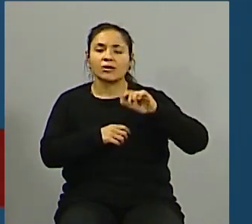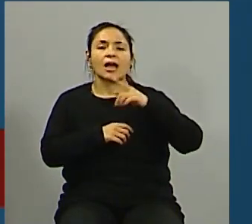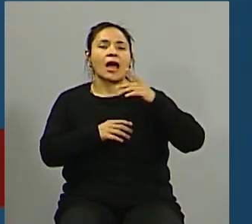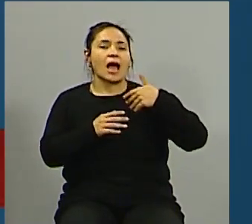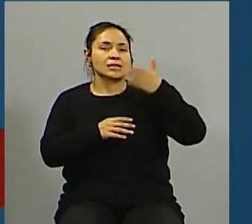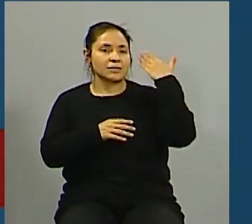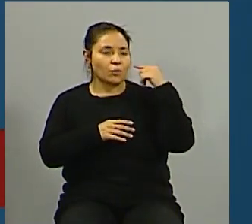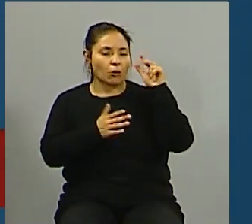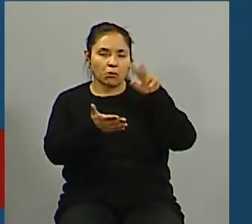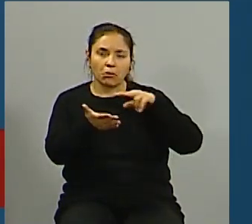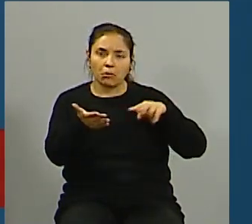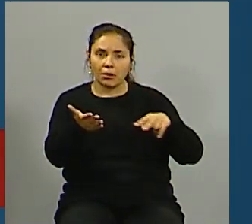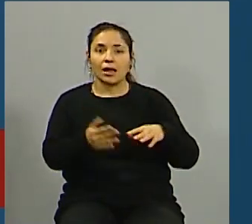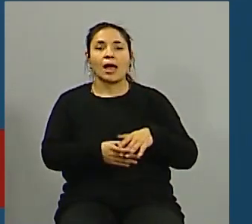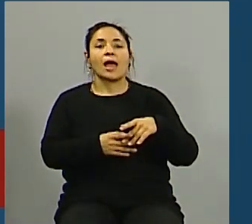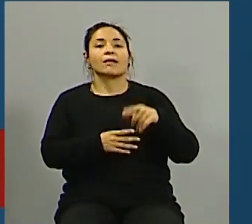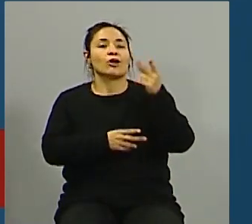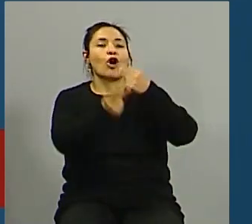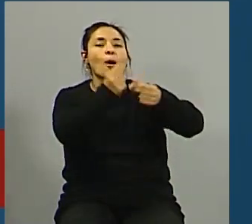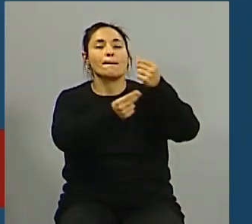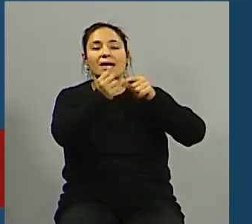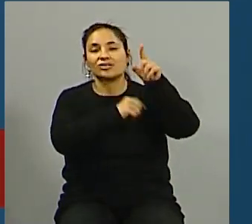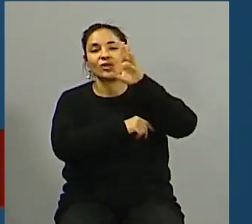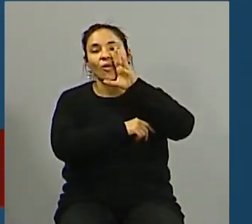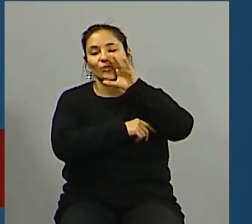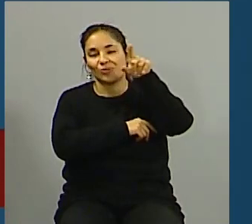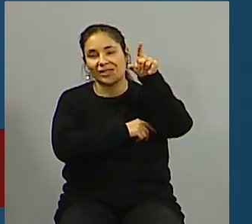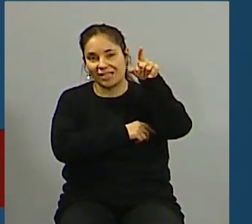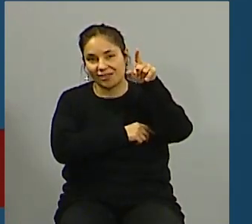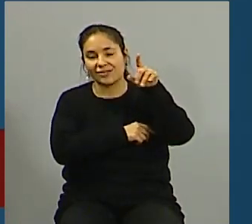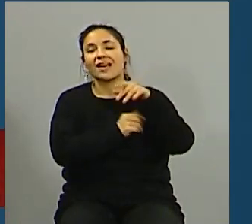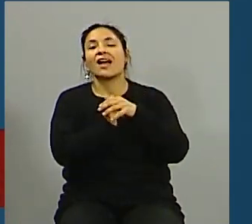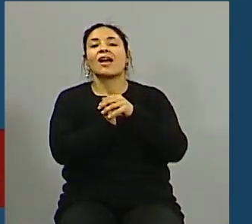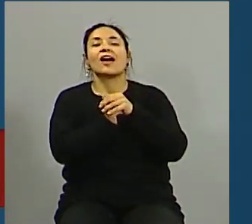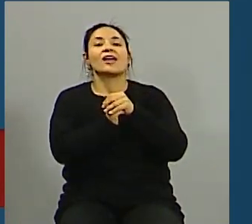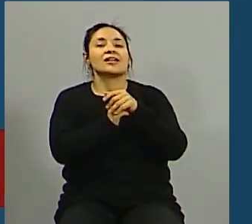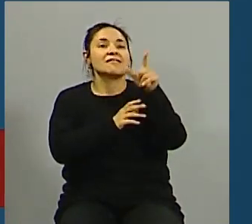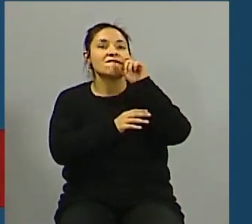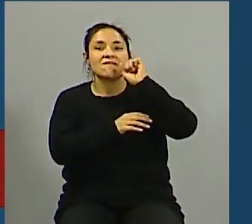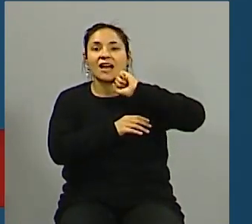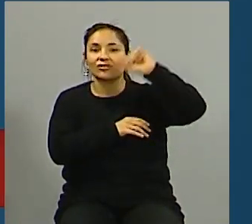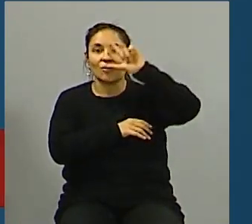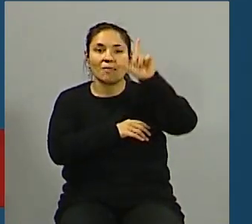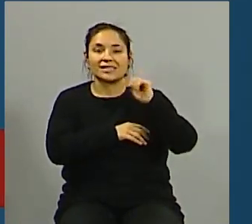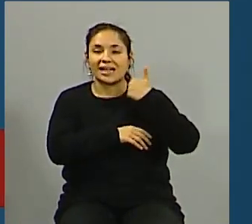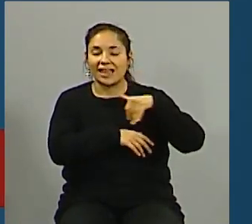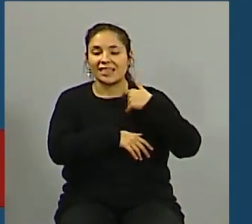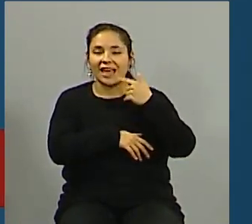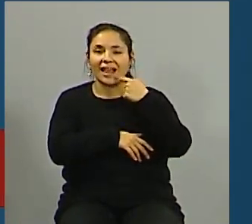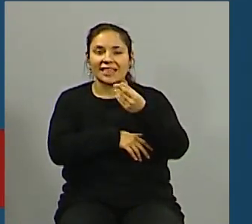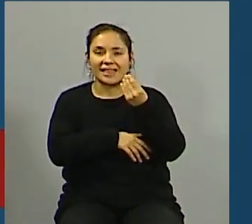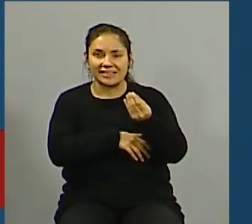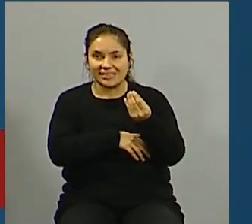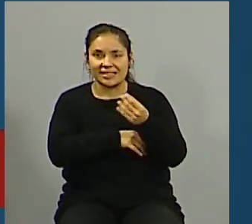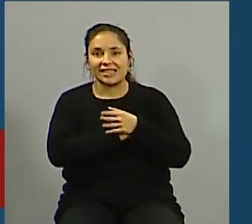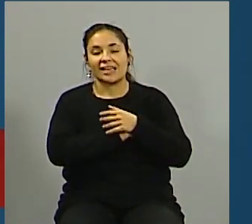la advertencia de Wall Street, del Wall Street Journal, que hablaba de la inflación argentina y